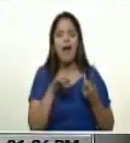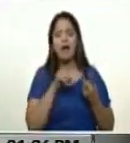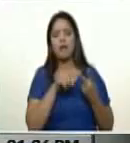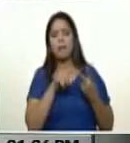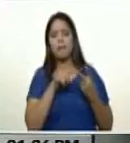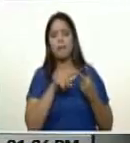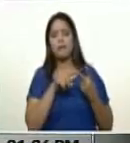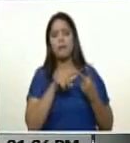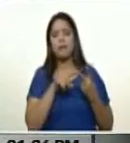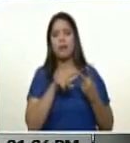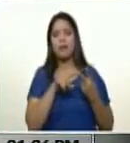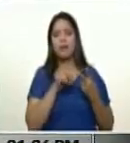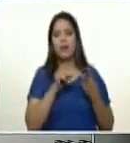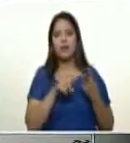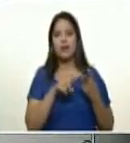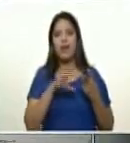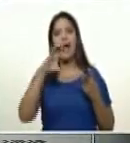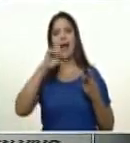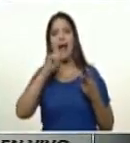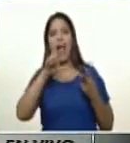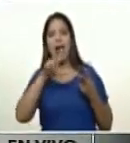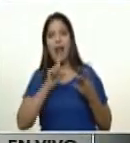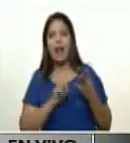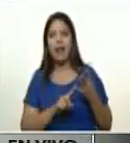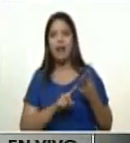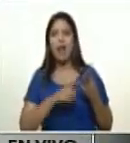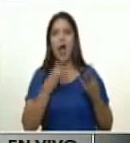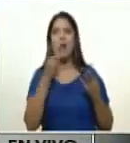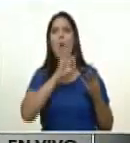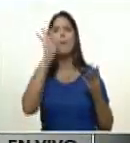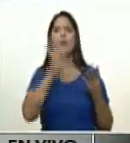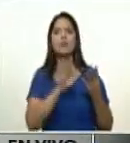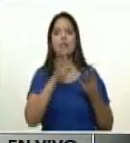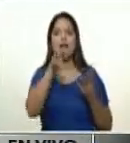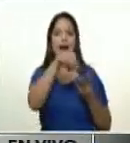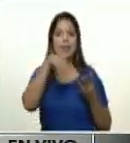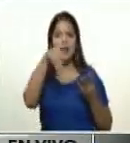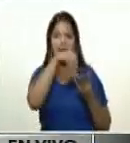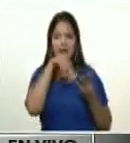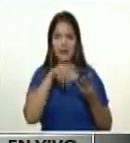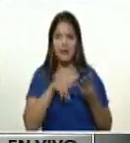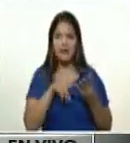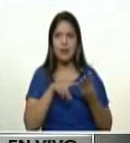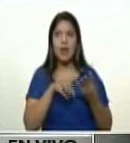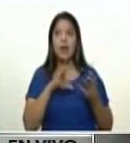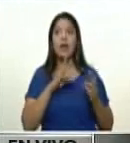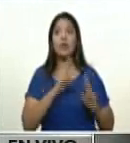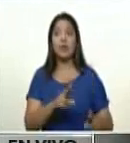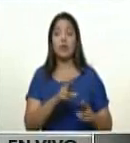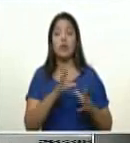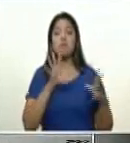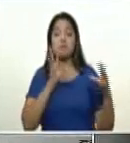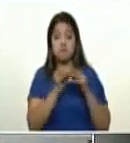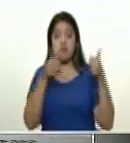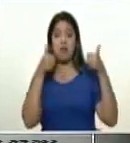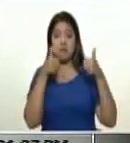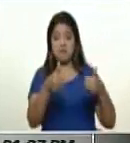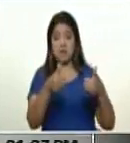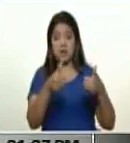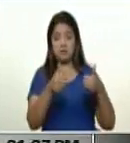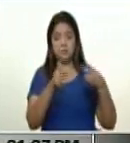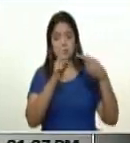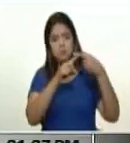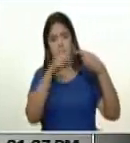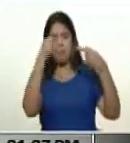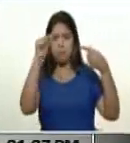la cantidad de cal que tiene la arcilla y el porcentaje de arena. Si los resultados están acordes dentro de los parámetros